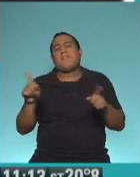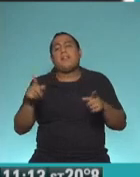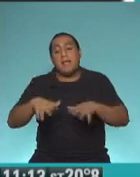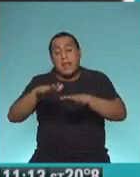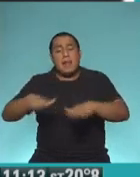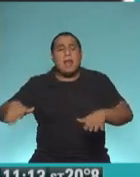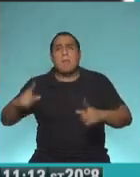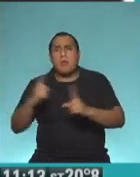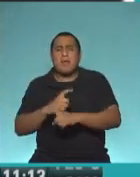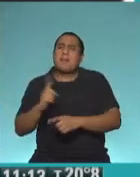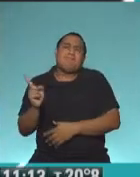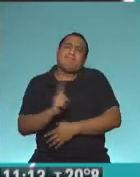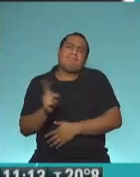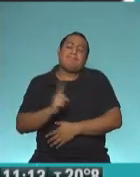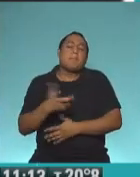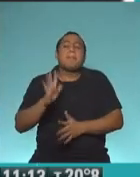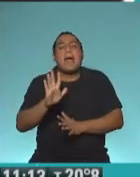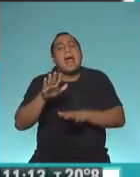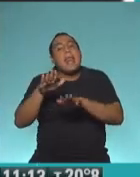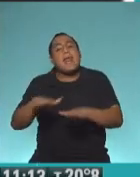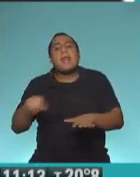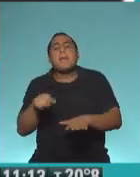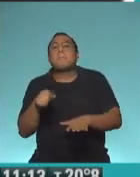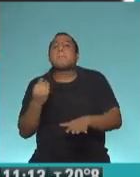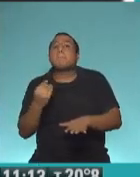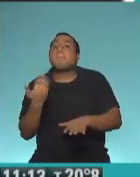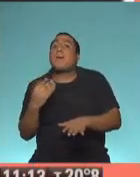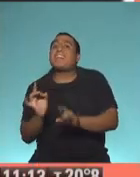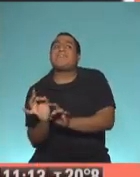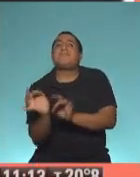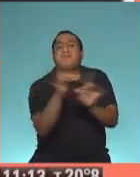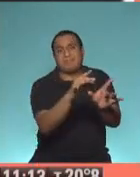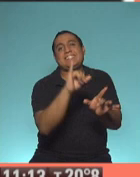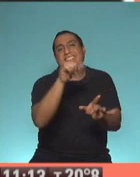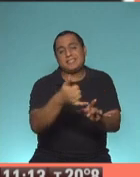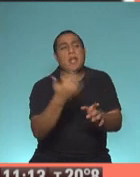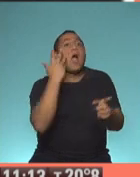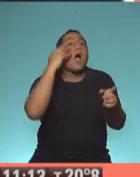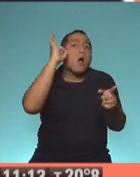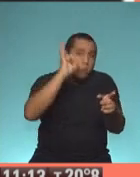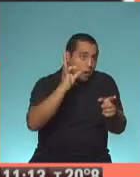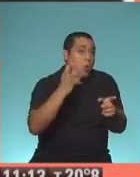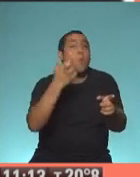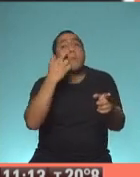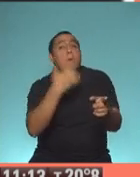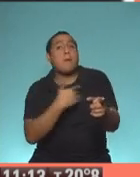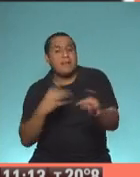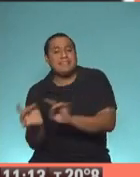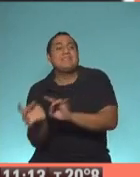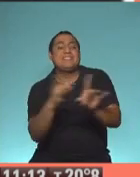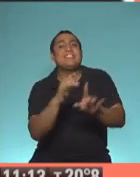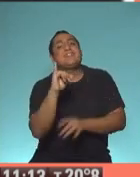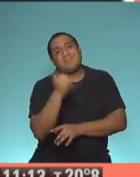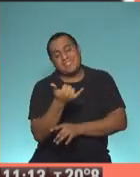chicos es que los chicos son capaces de transmitir la infección a sus abuelos y a sus padres. Y ese es